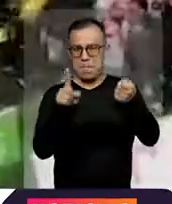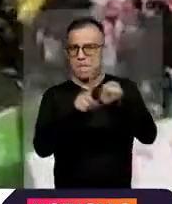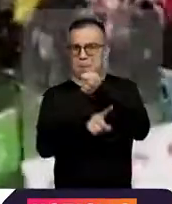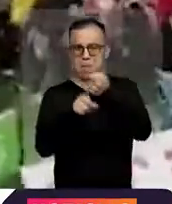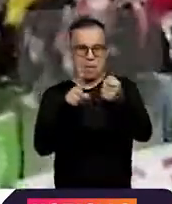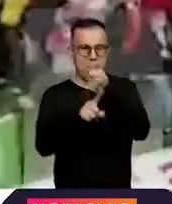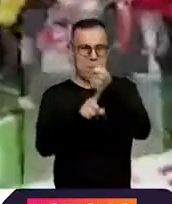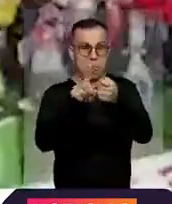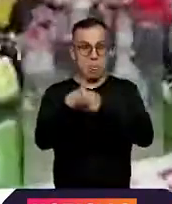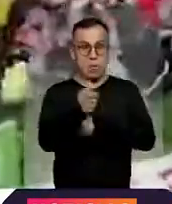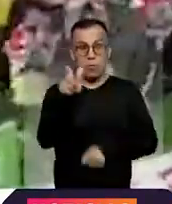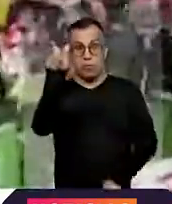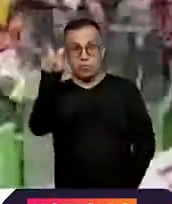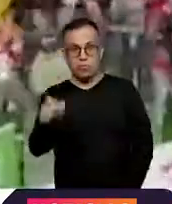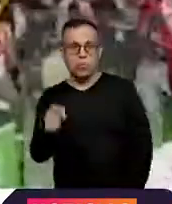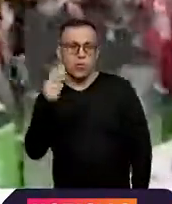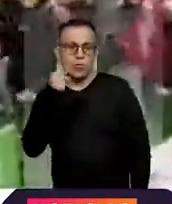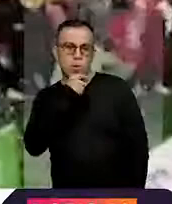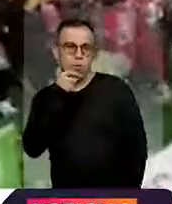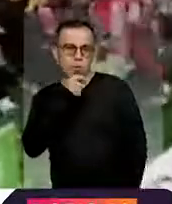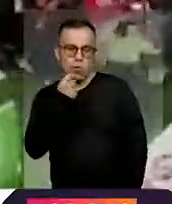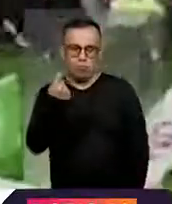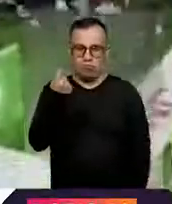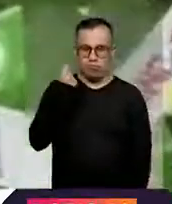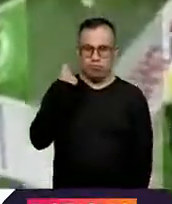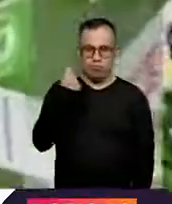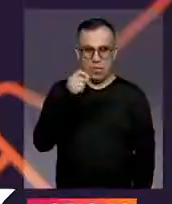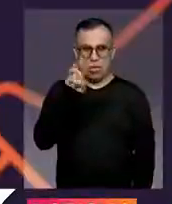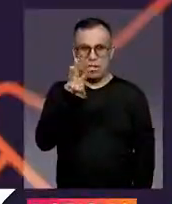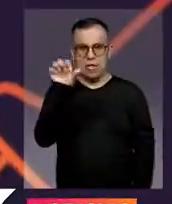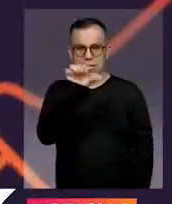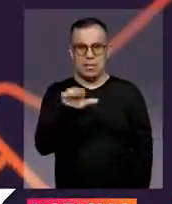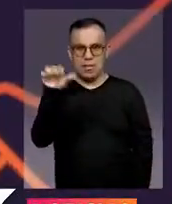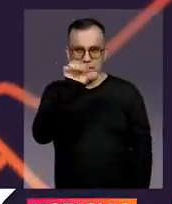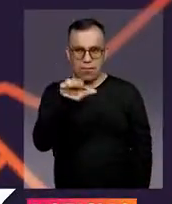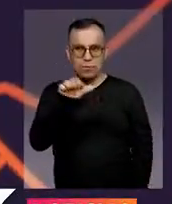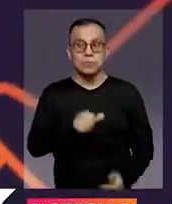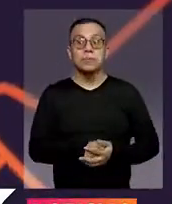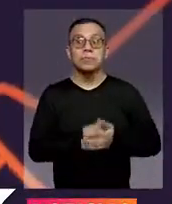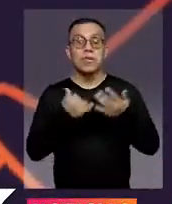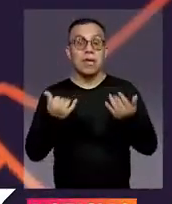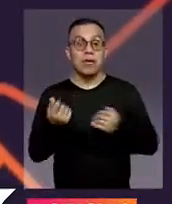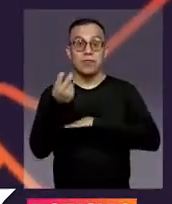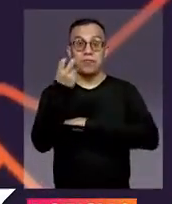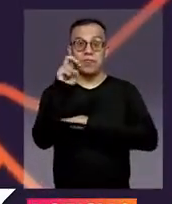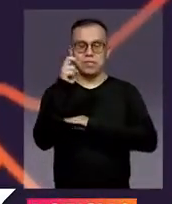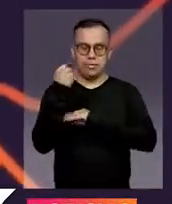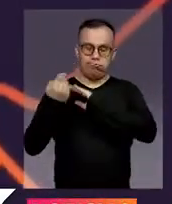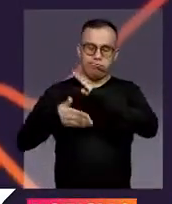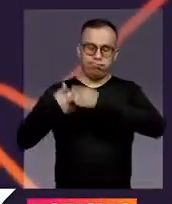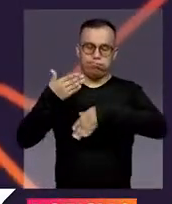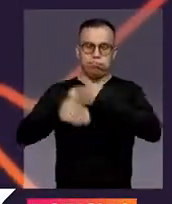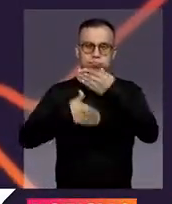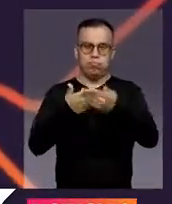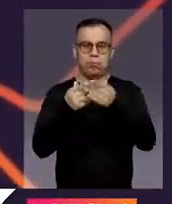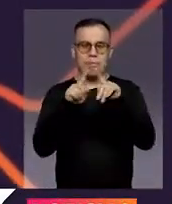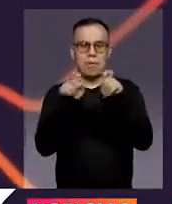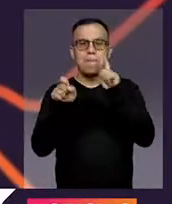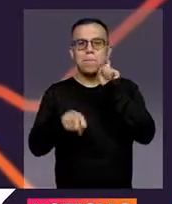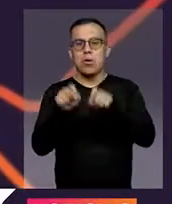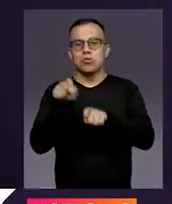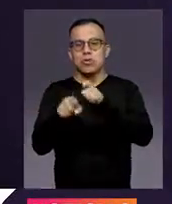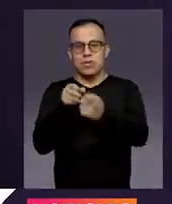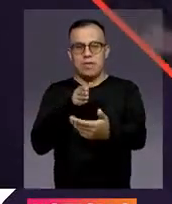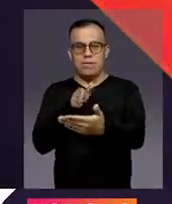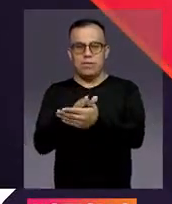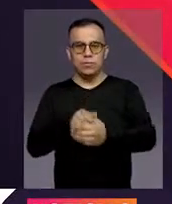golpiza contra otro hincha de Santa Fe el pasado 3 de agosto en el estadio El Campín. Según la fiscalía, será procesado por tentativa de